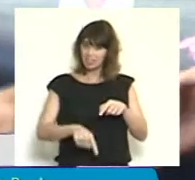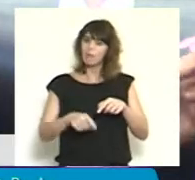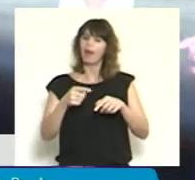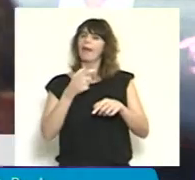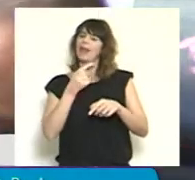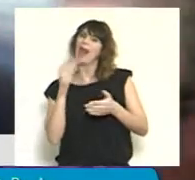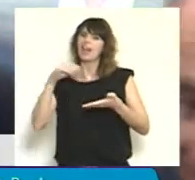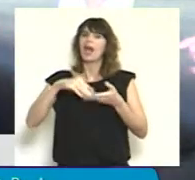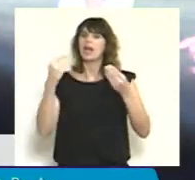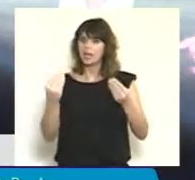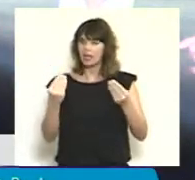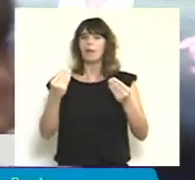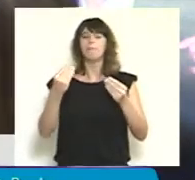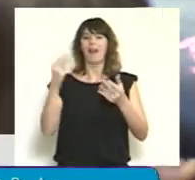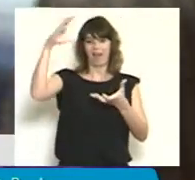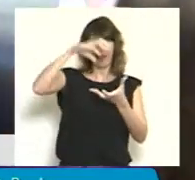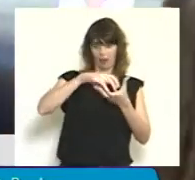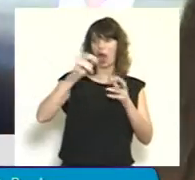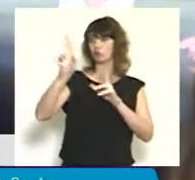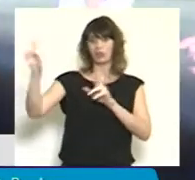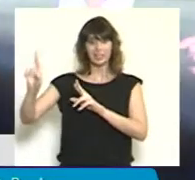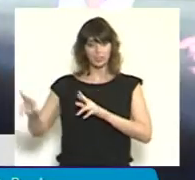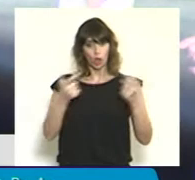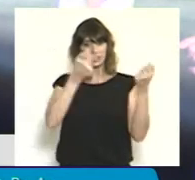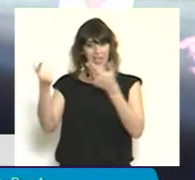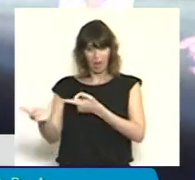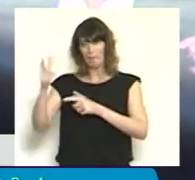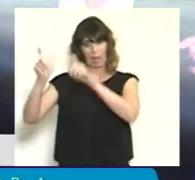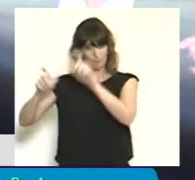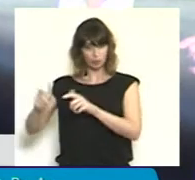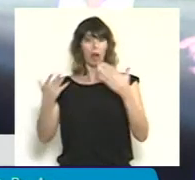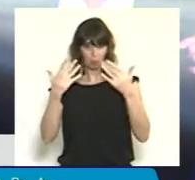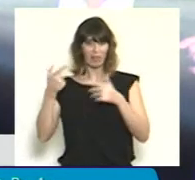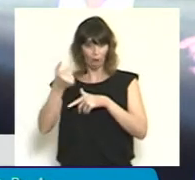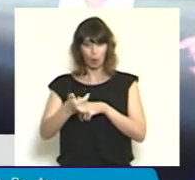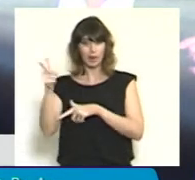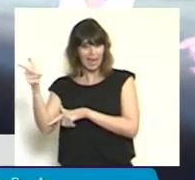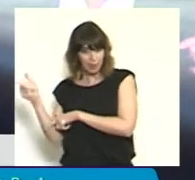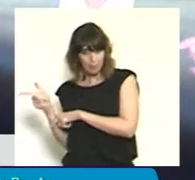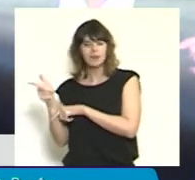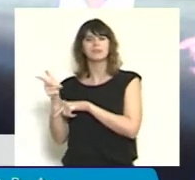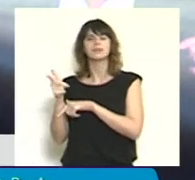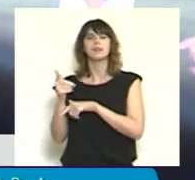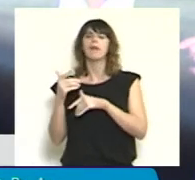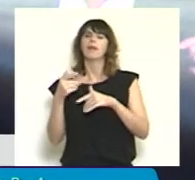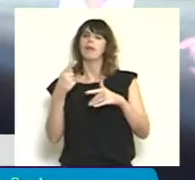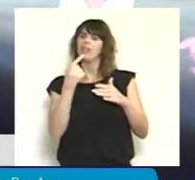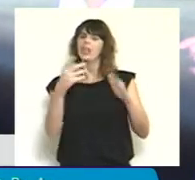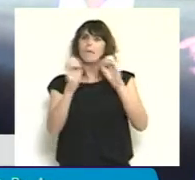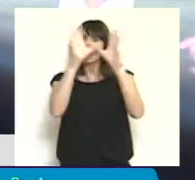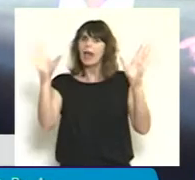las autorizaciones que la agencia otorgue en el marco del control ciudadano se contemple especialmente